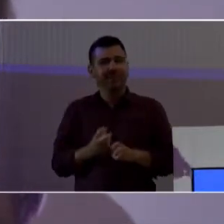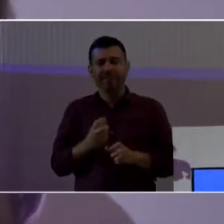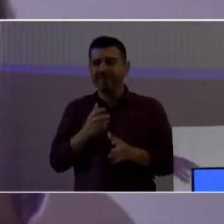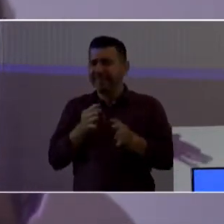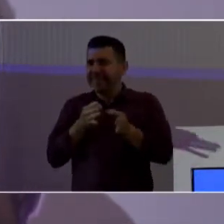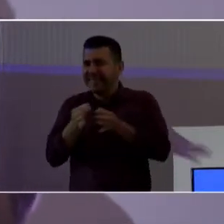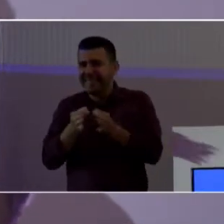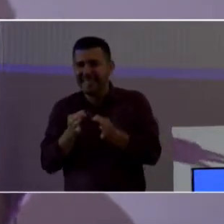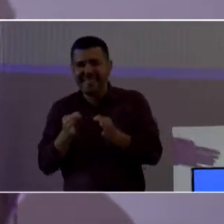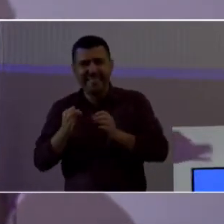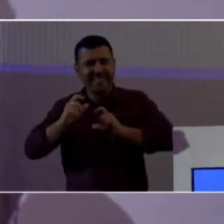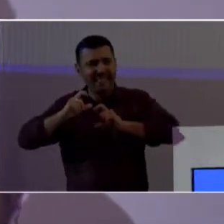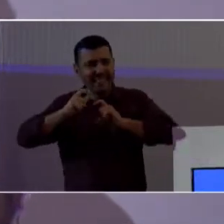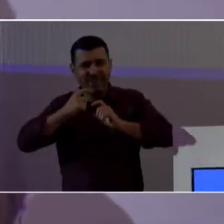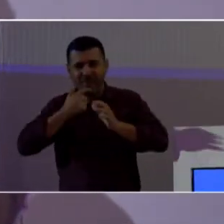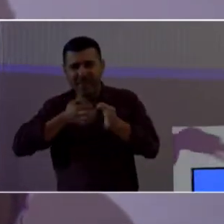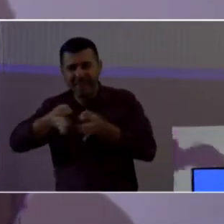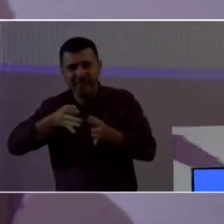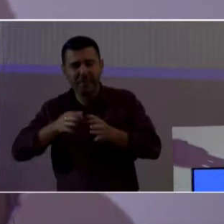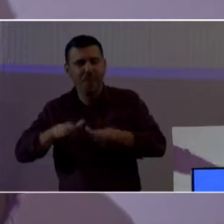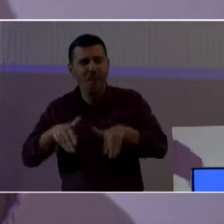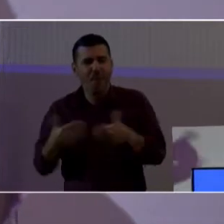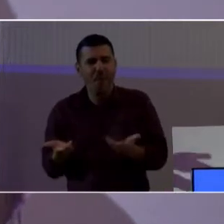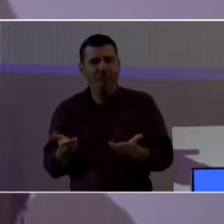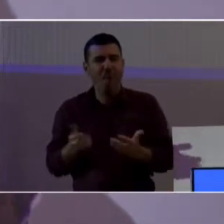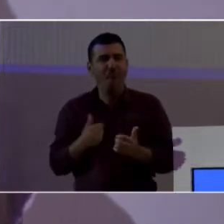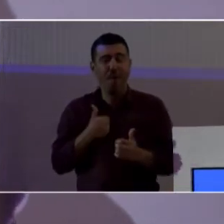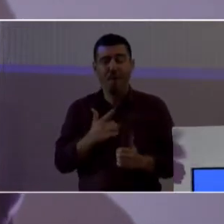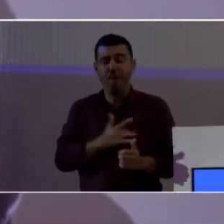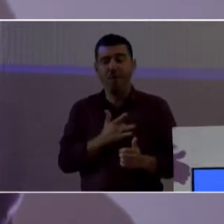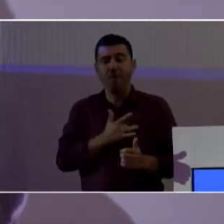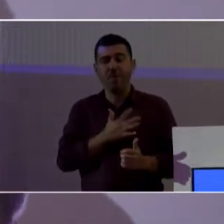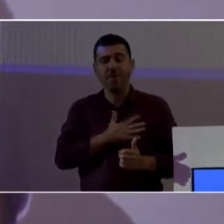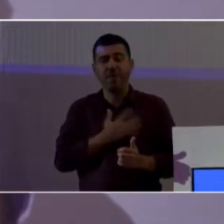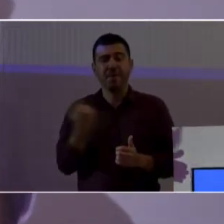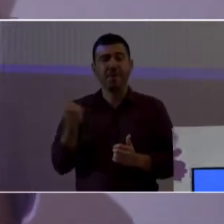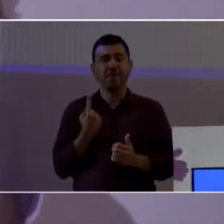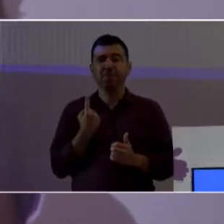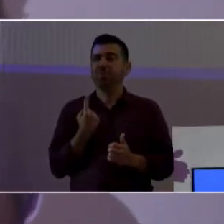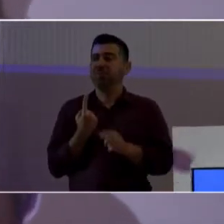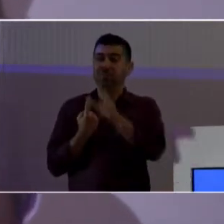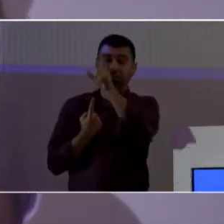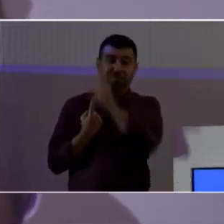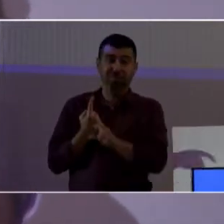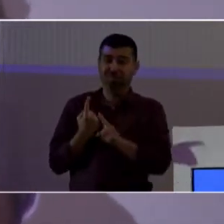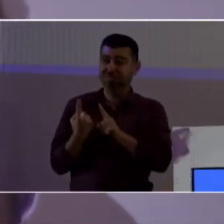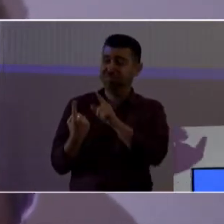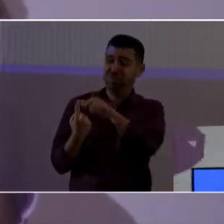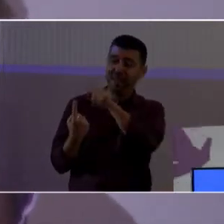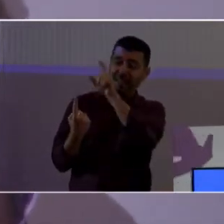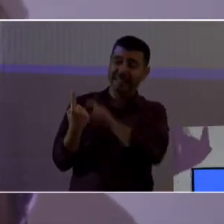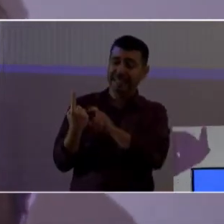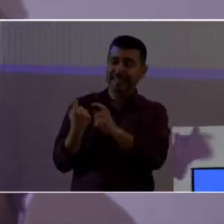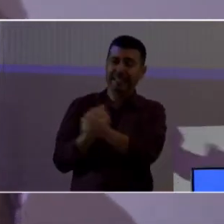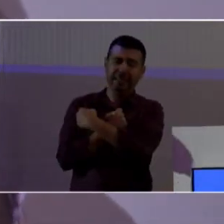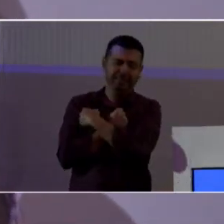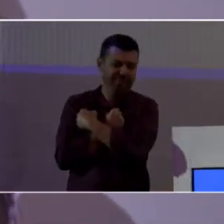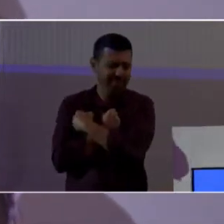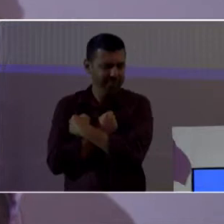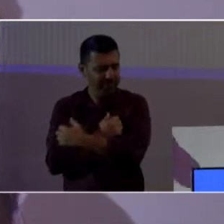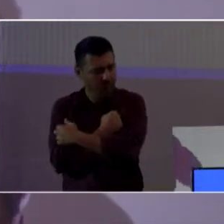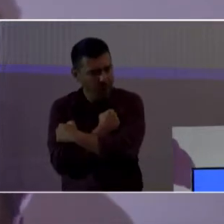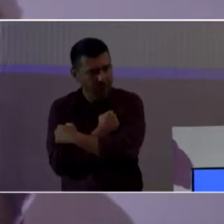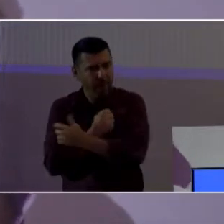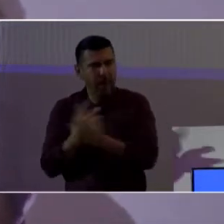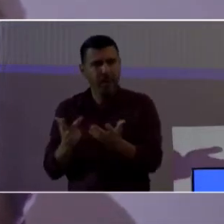sentir. Esa experiencia de sentir usted un abrazo de esa persona, ¿sí? Y que